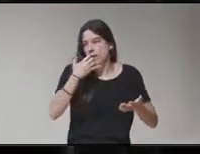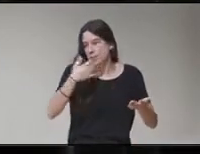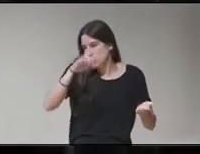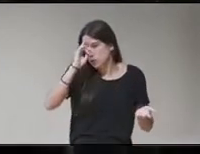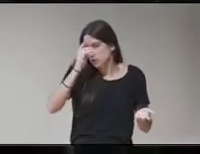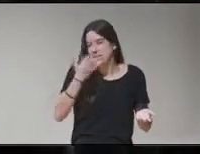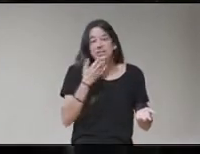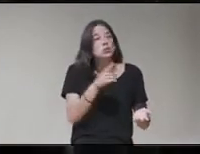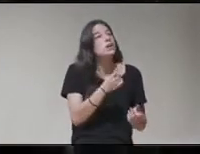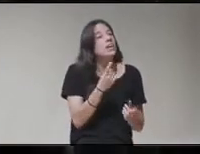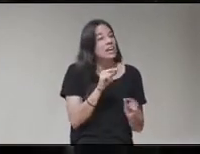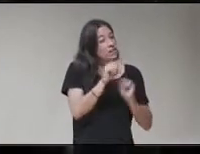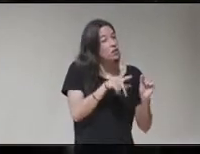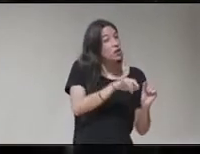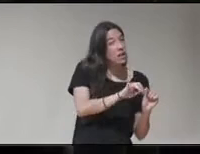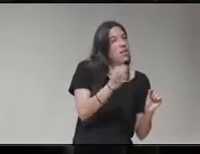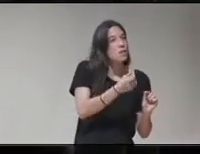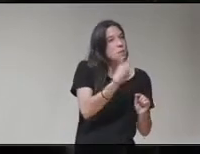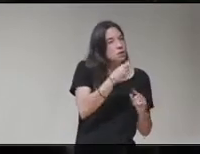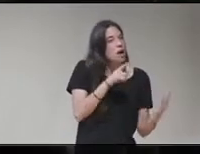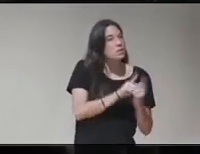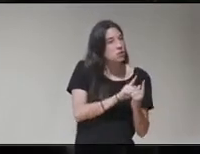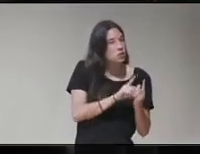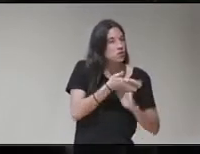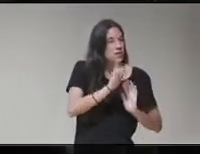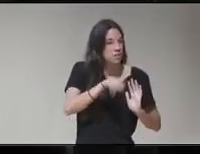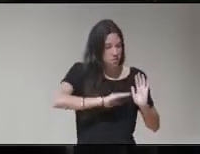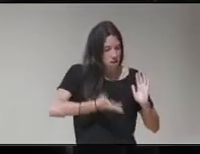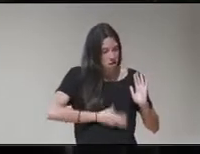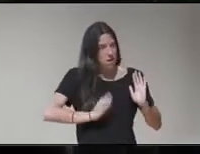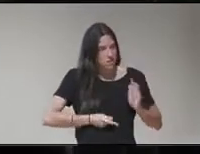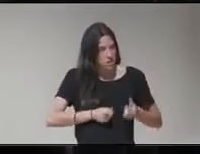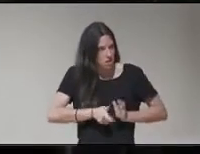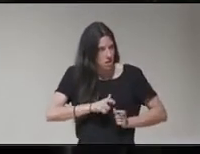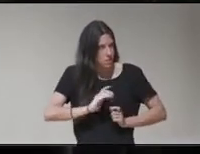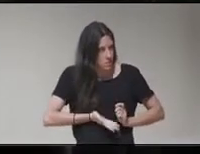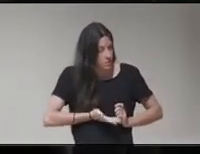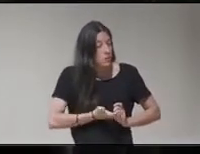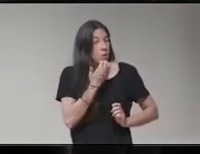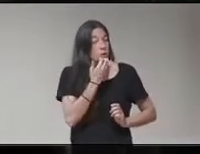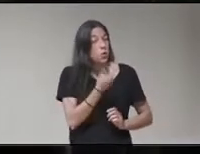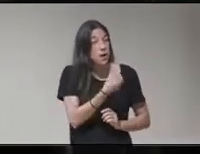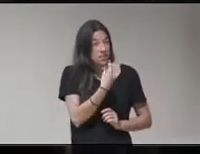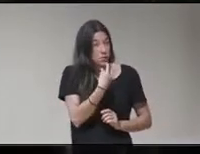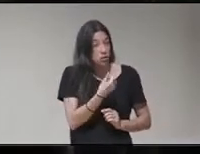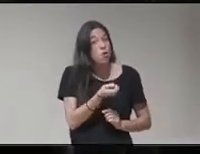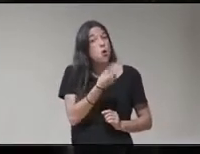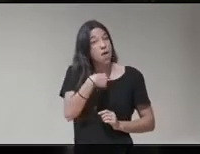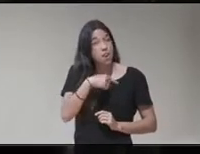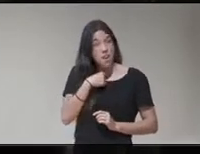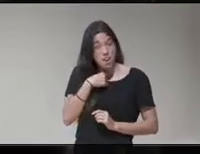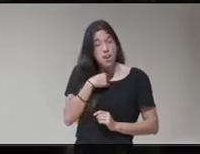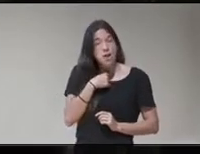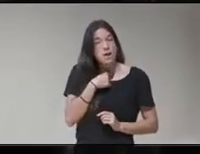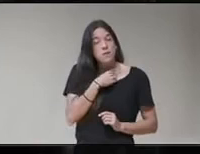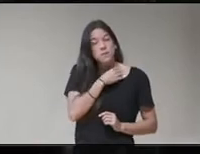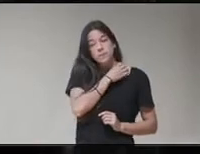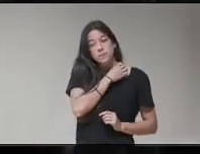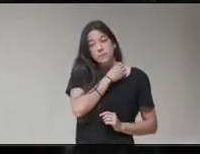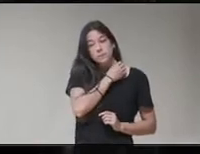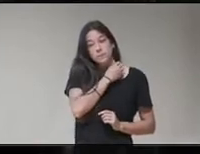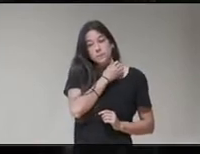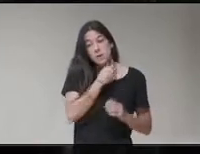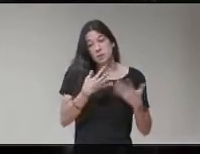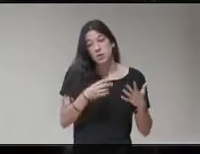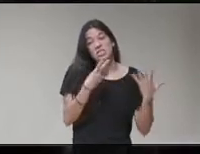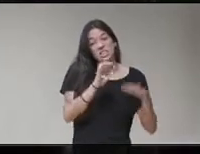por una infección que tienes y hay que darte antibiótico. Si el antibiótico te lo dan por vía oral, fundamentalmente, pues no más del